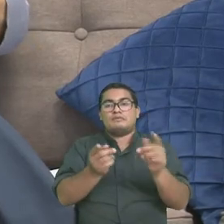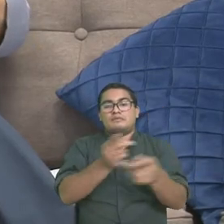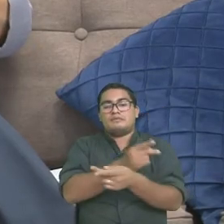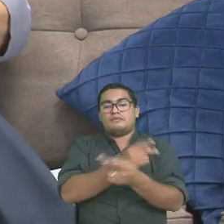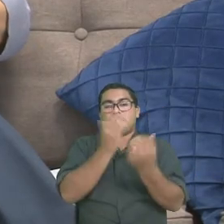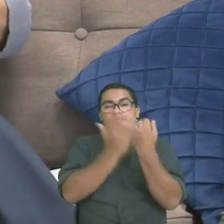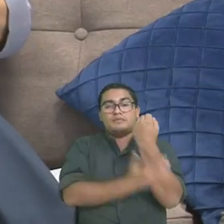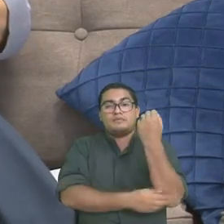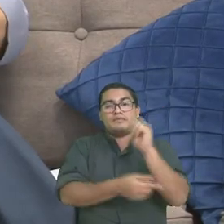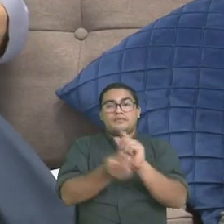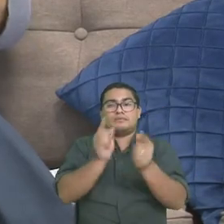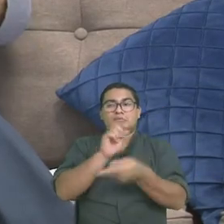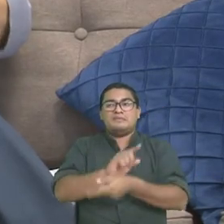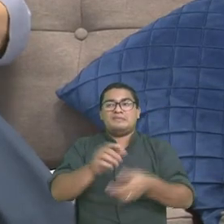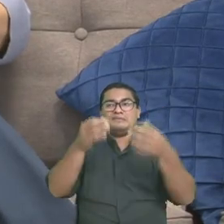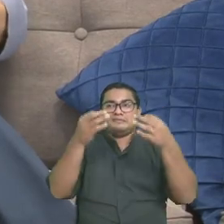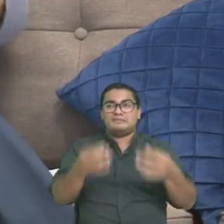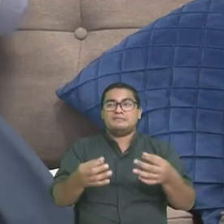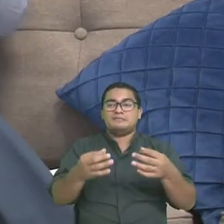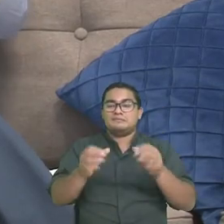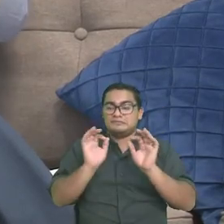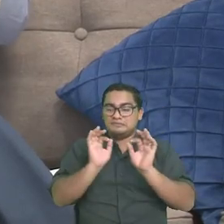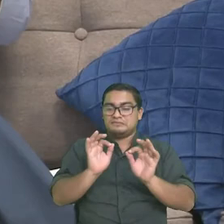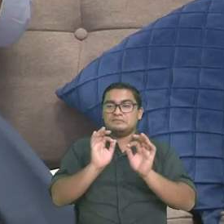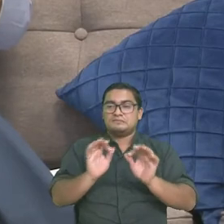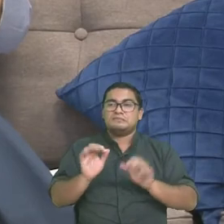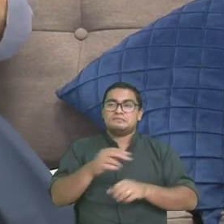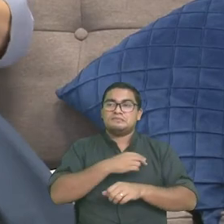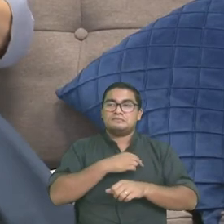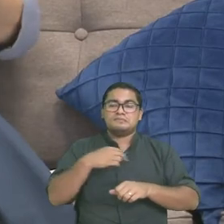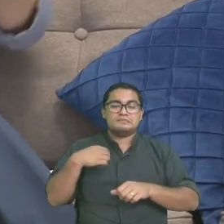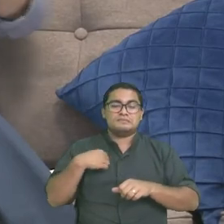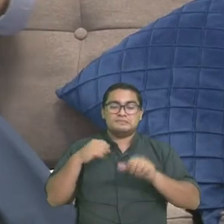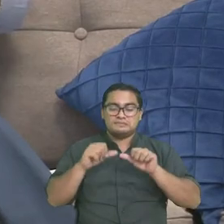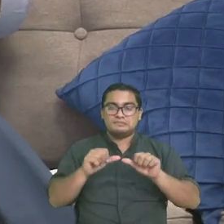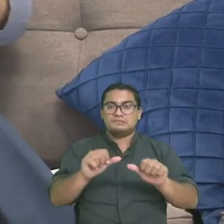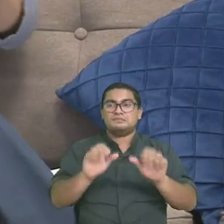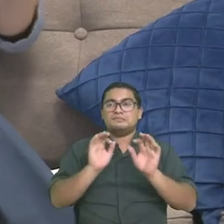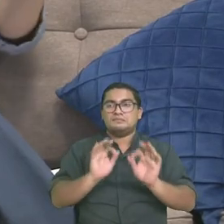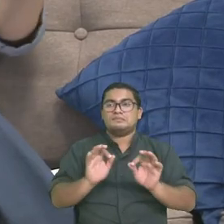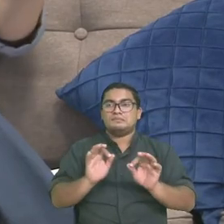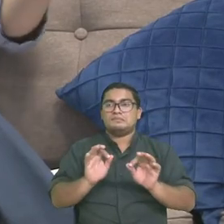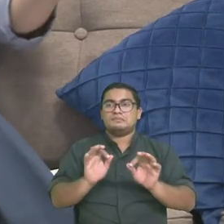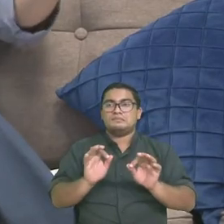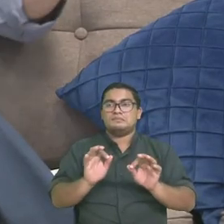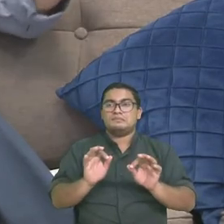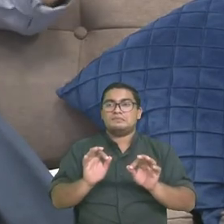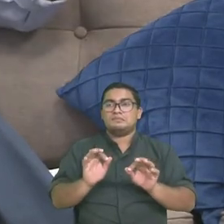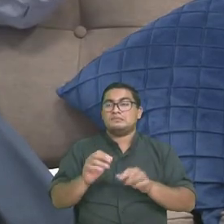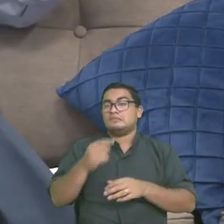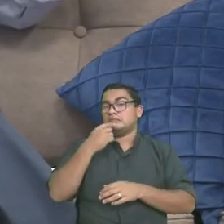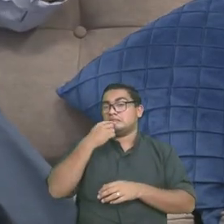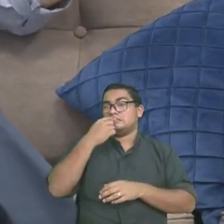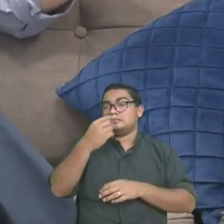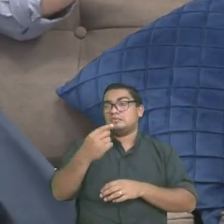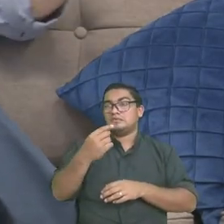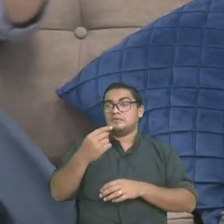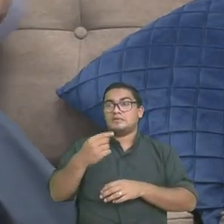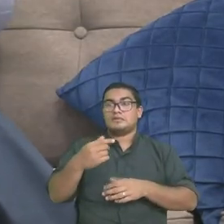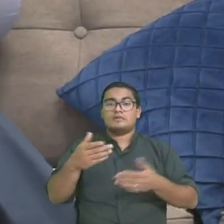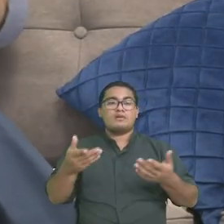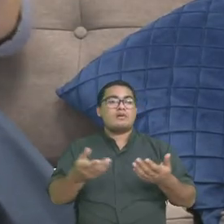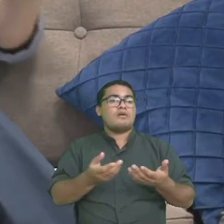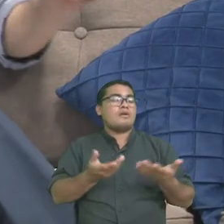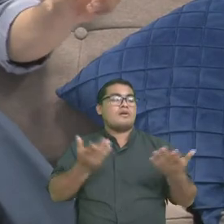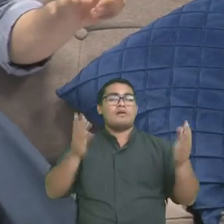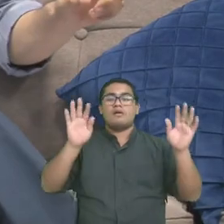la pobreza extrema. Y hasta ahora lo hemos venido logrando. No vamos a decir aquí que estamos en un lecho de